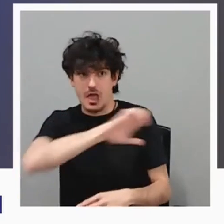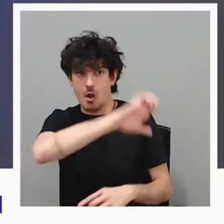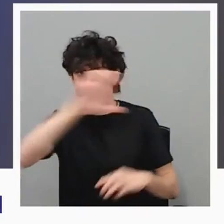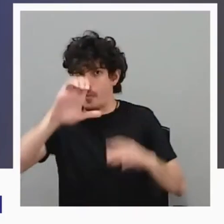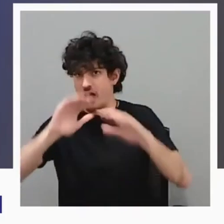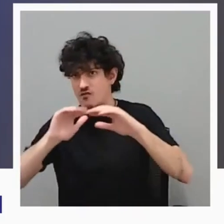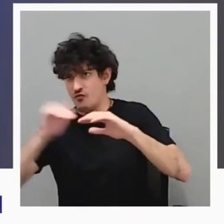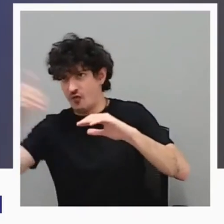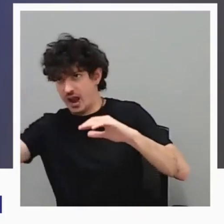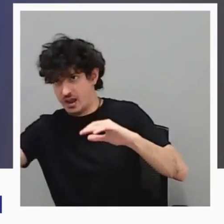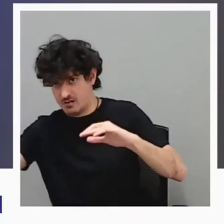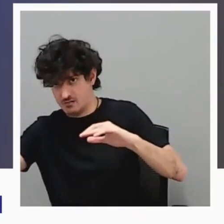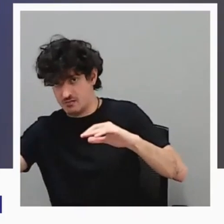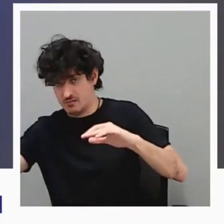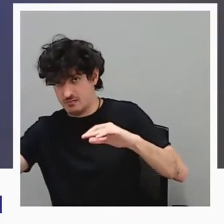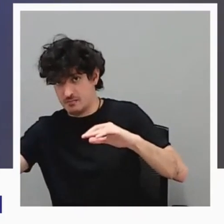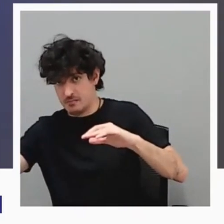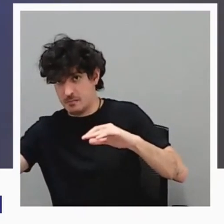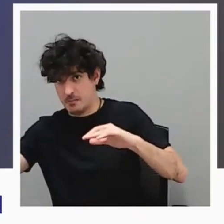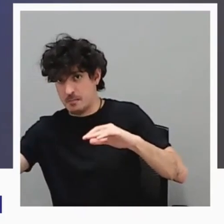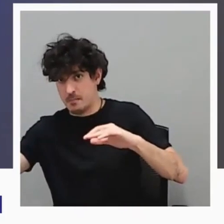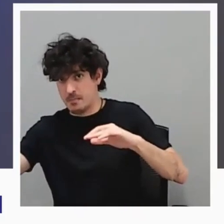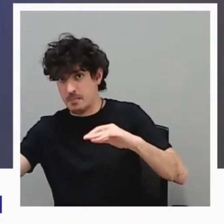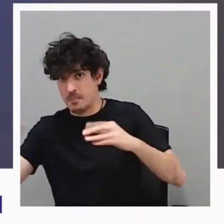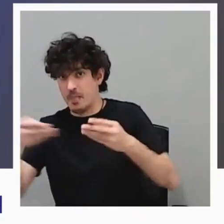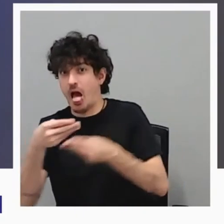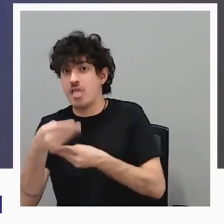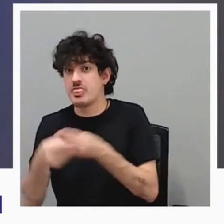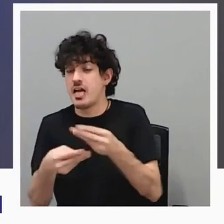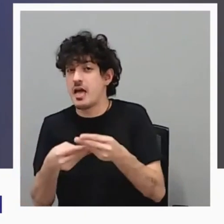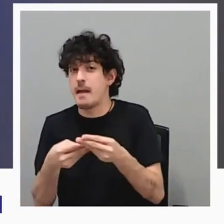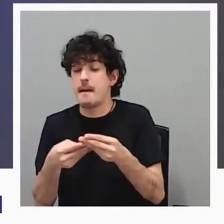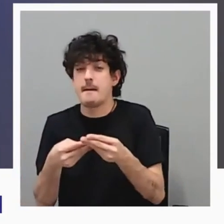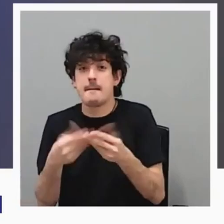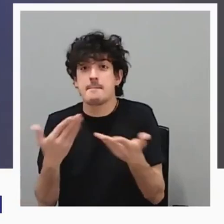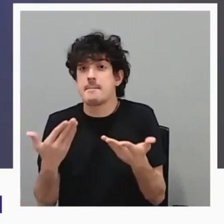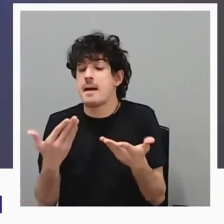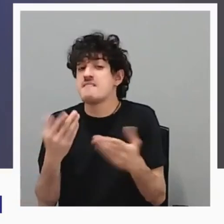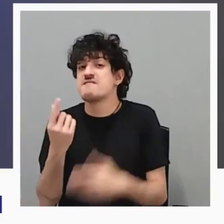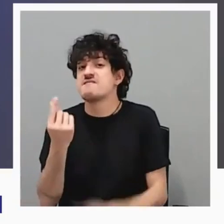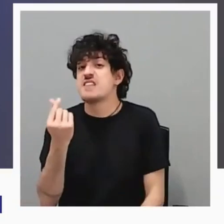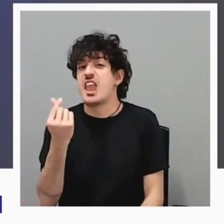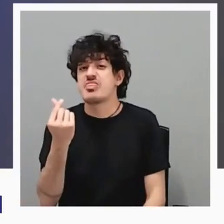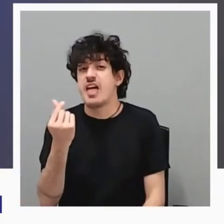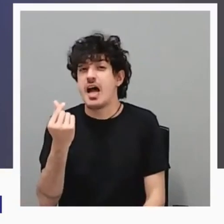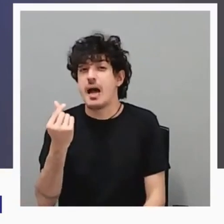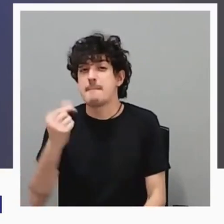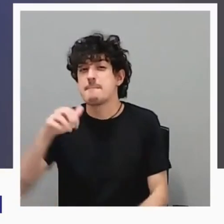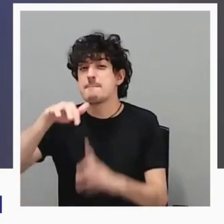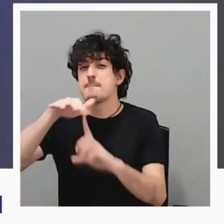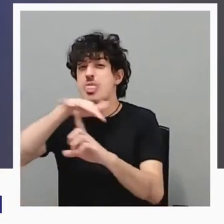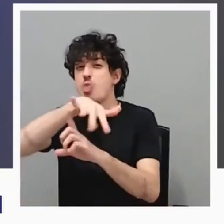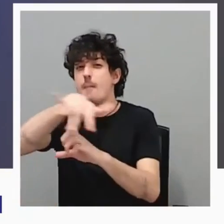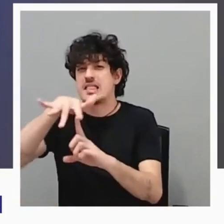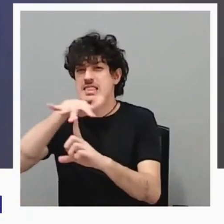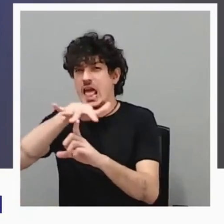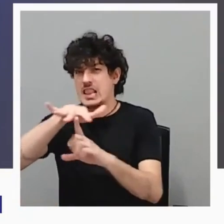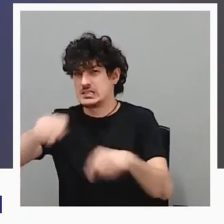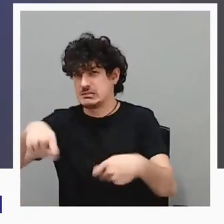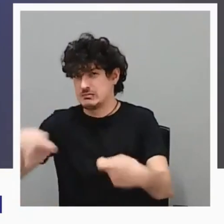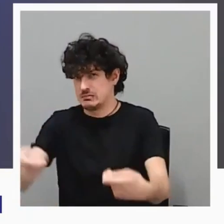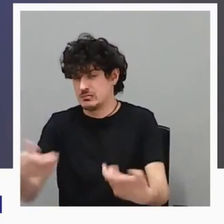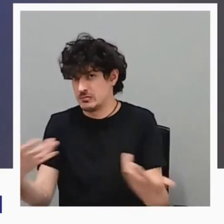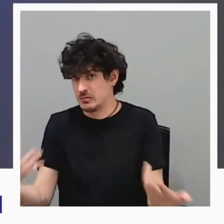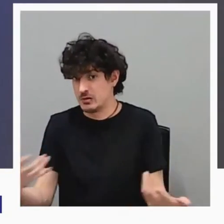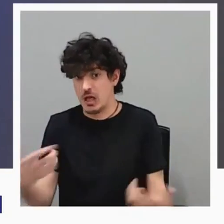que además hacía microfinanzas medioambientales. Porque, claro, aquí los asistentes, pues yo